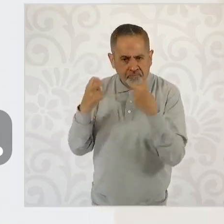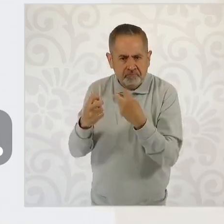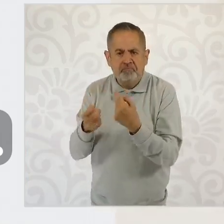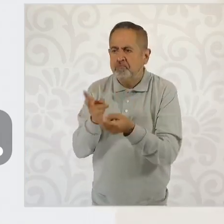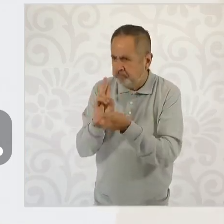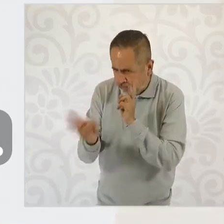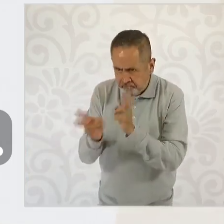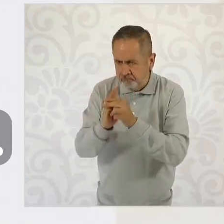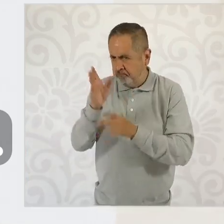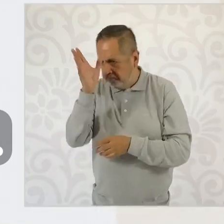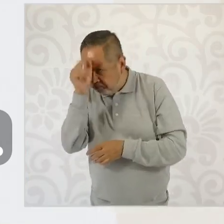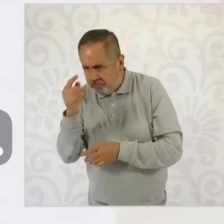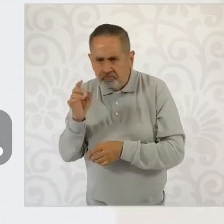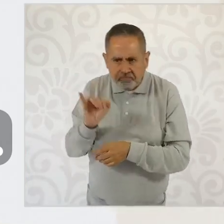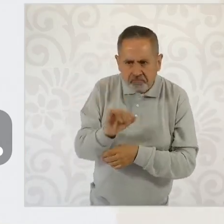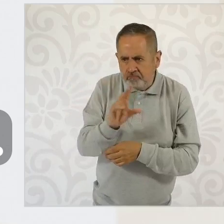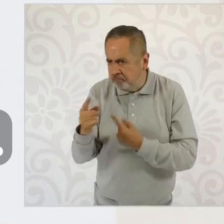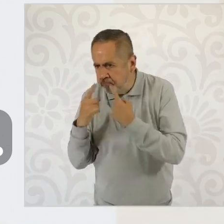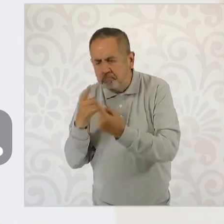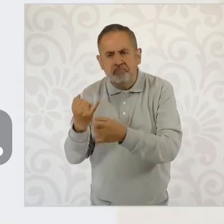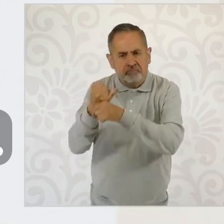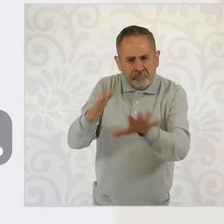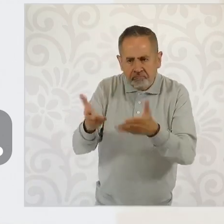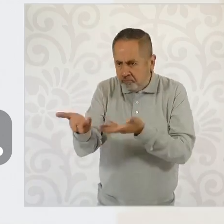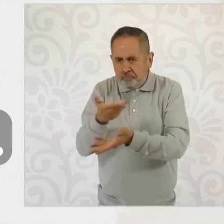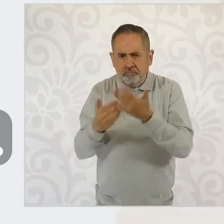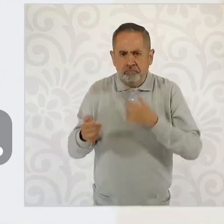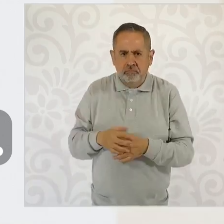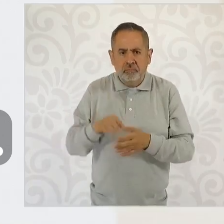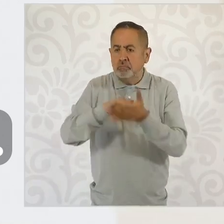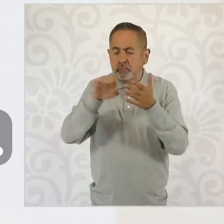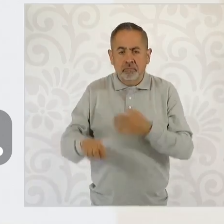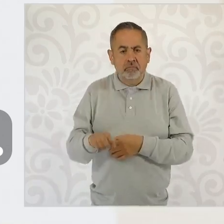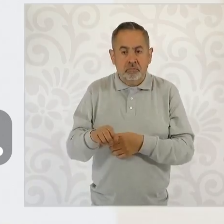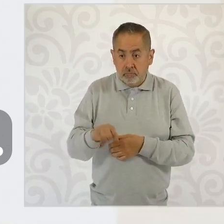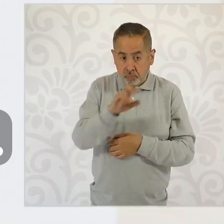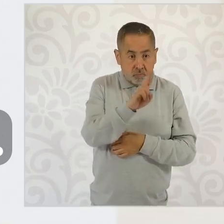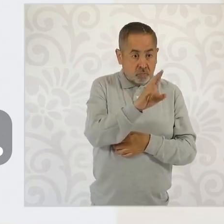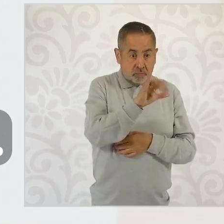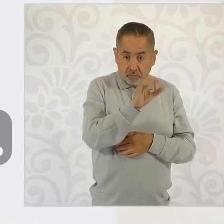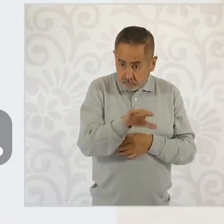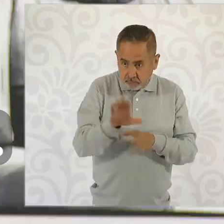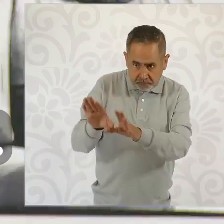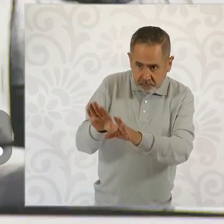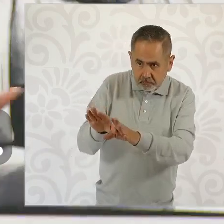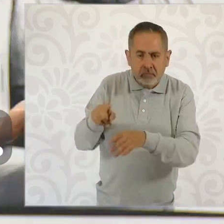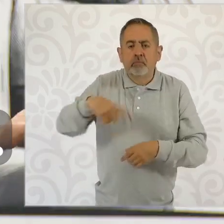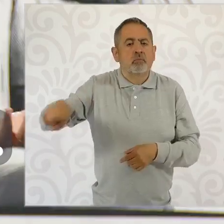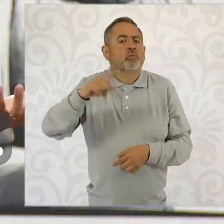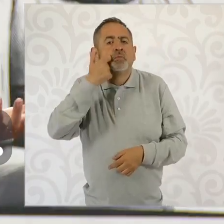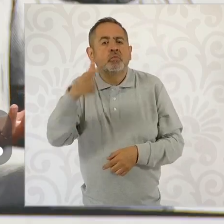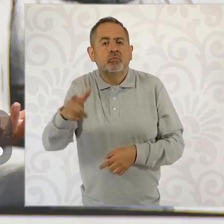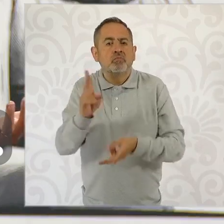donde se hable, se informe sobre el UCICAM. Vámonos a las escuelas. ¿Por qué no quieren ir a las escuelas